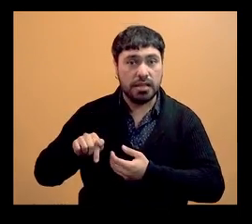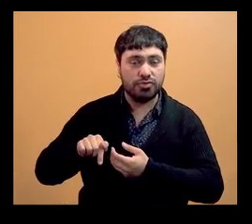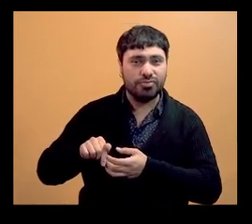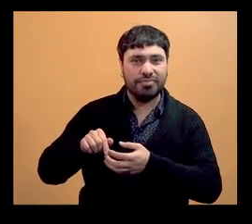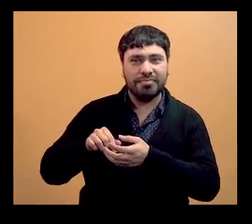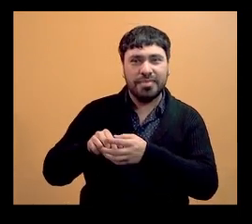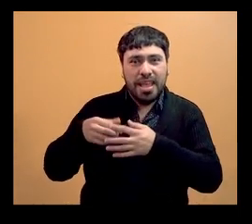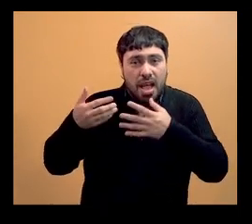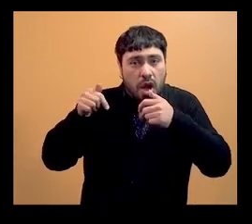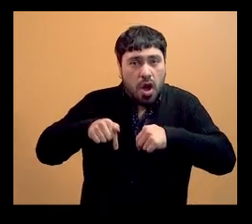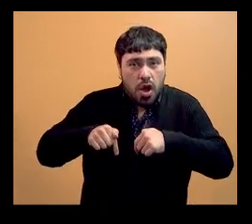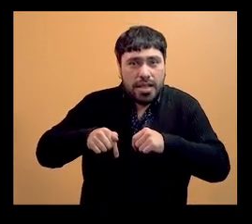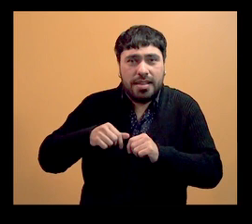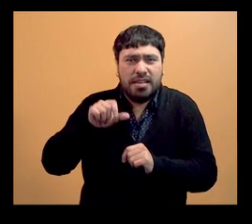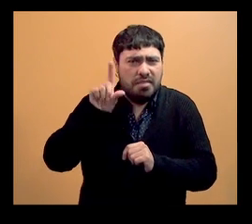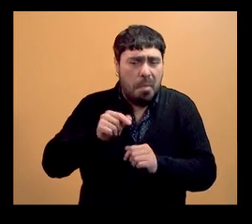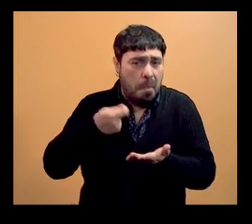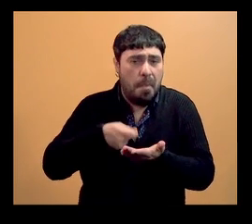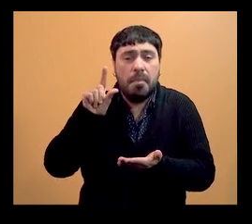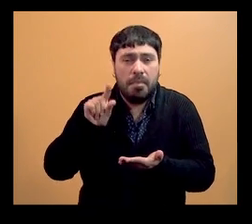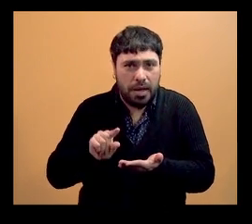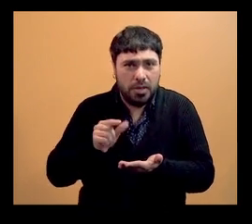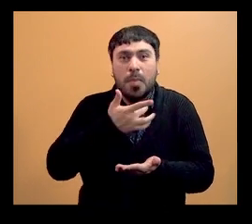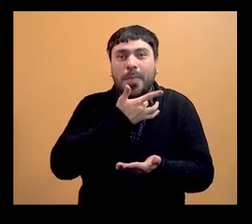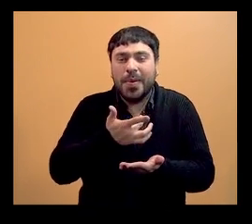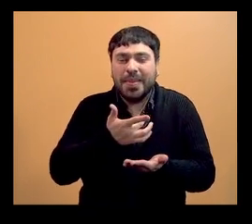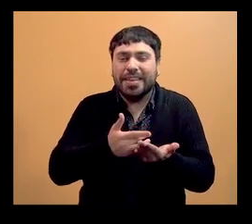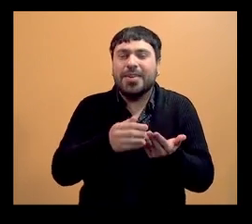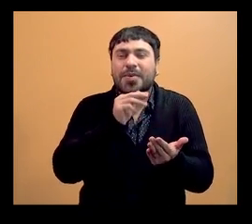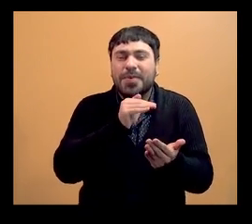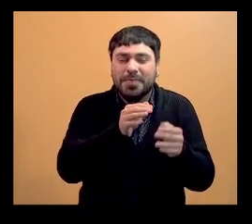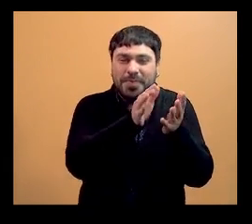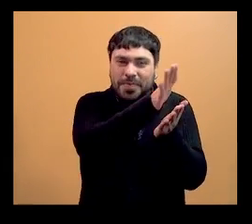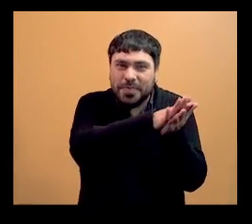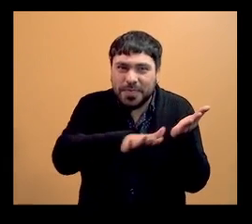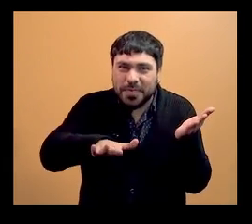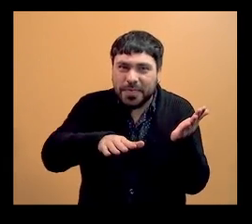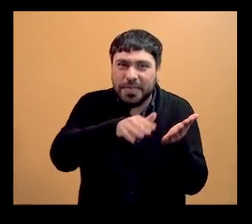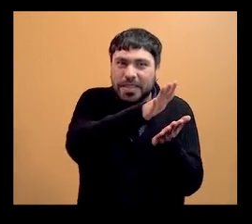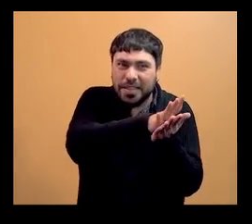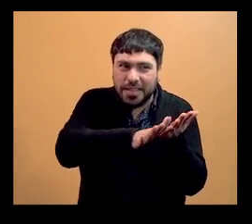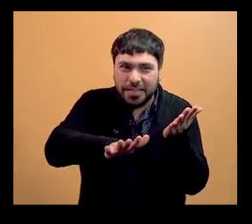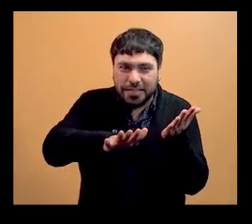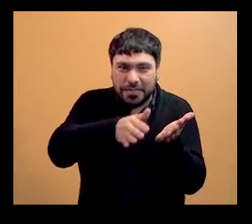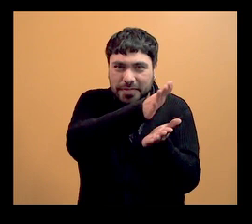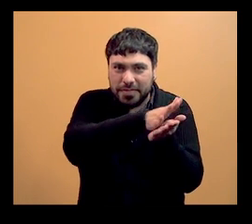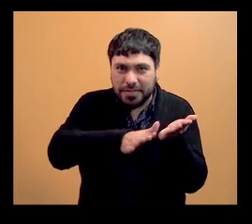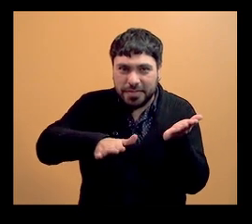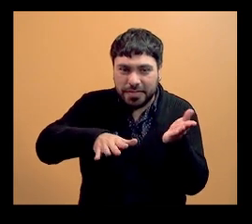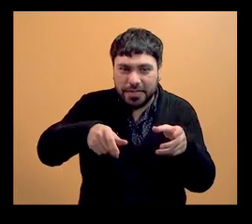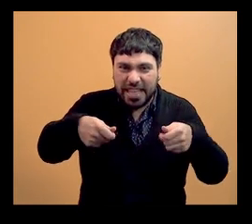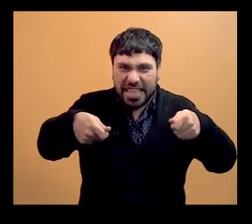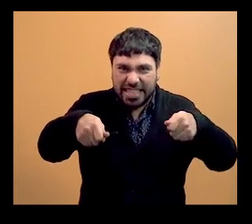metal, de impresión 3D en metal. Por lo tanto, la combinación de la reutilización de vehículos, nuevos métodos de manufactura, la